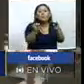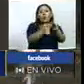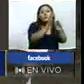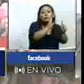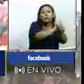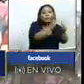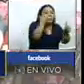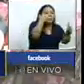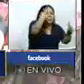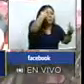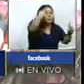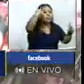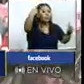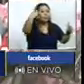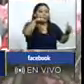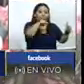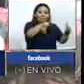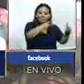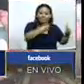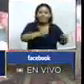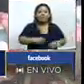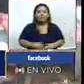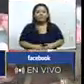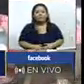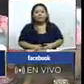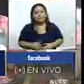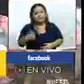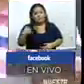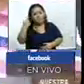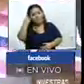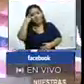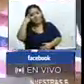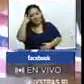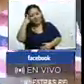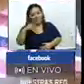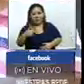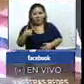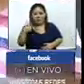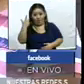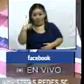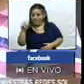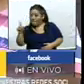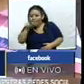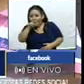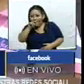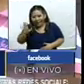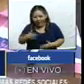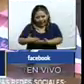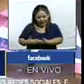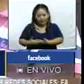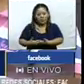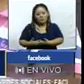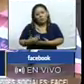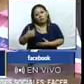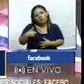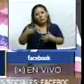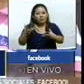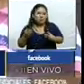deseo de José. Nosotros pensábamos con el papá del niño comprarle este